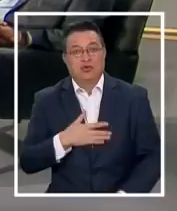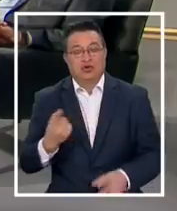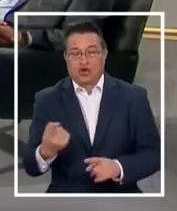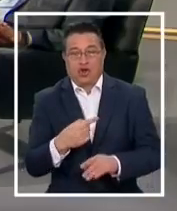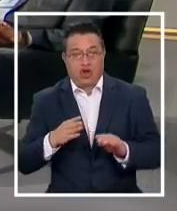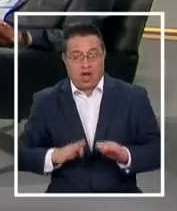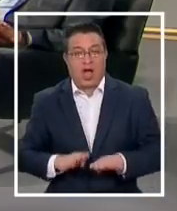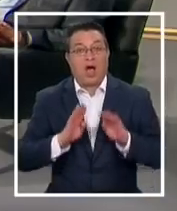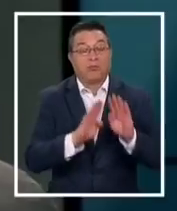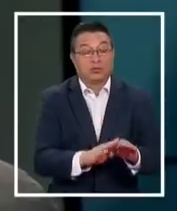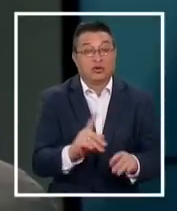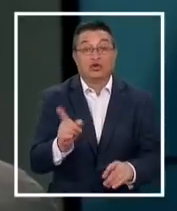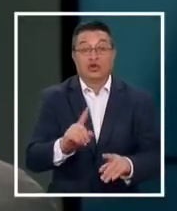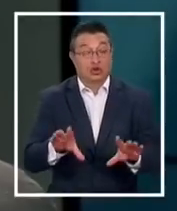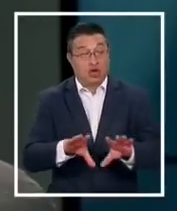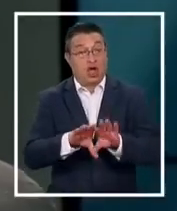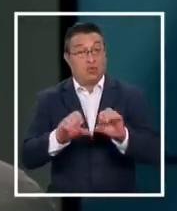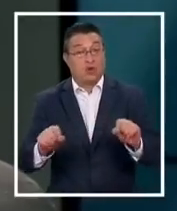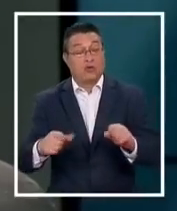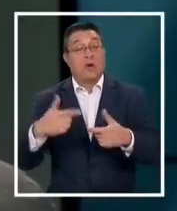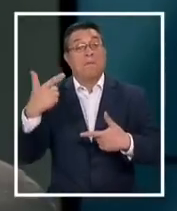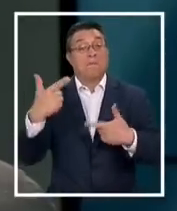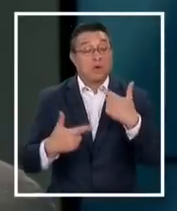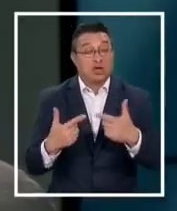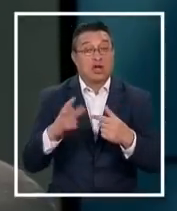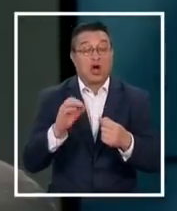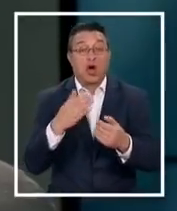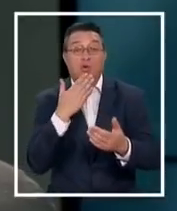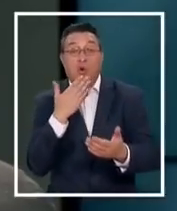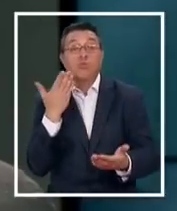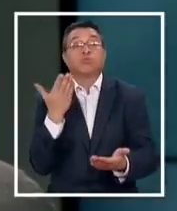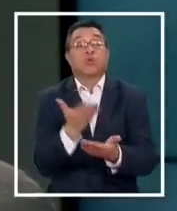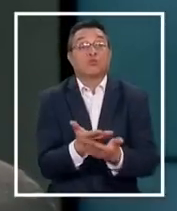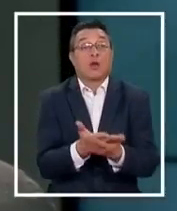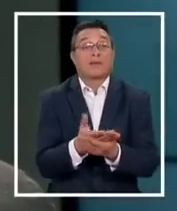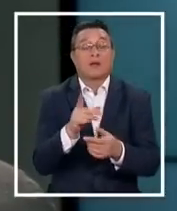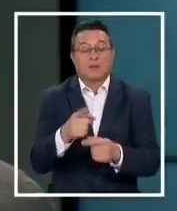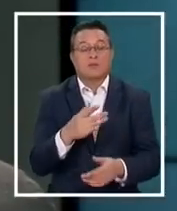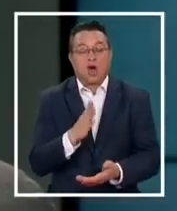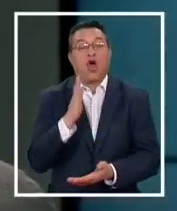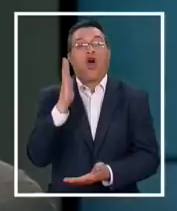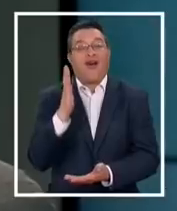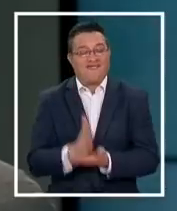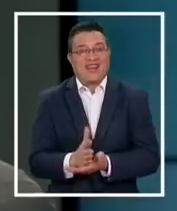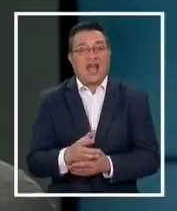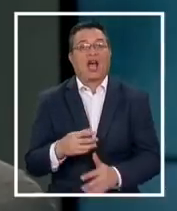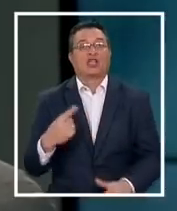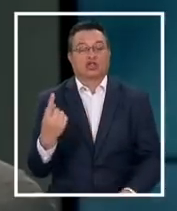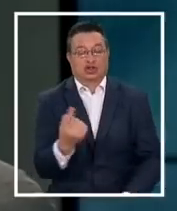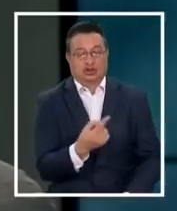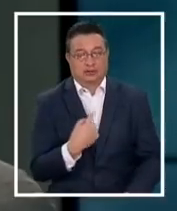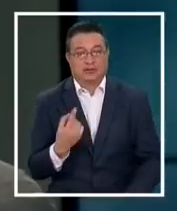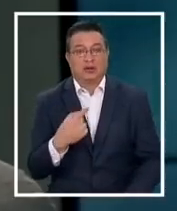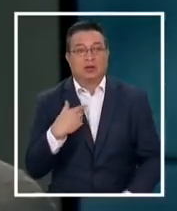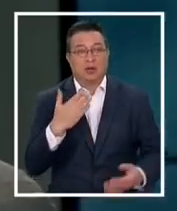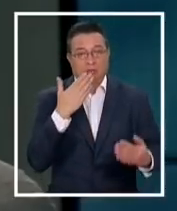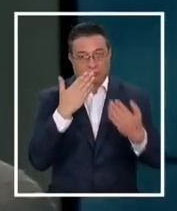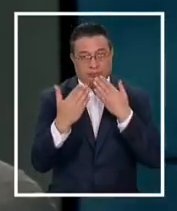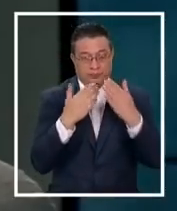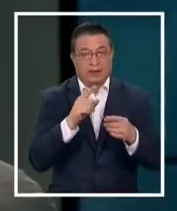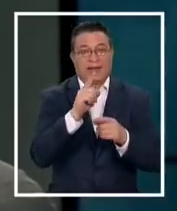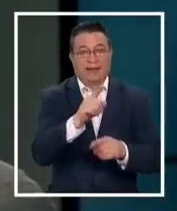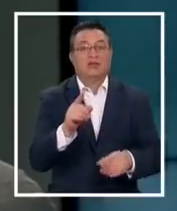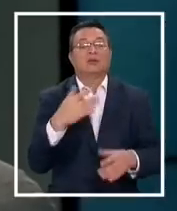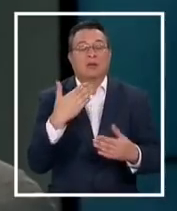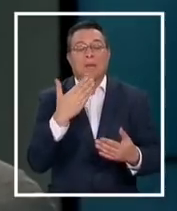apoyar, y cuando no estás de acuerdo con ciertas políticas o ciertas propuestas, uno tiene la obligación como parte de los partidos conversar con ellos y